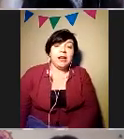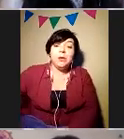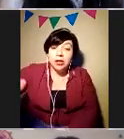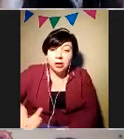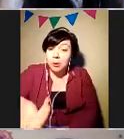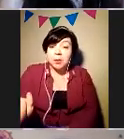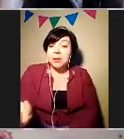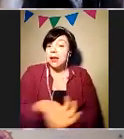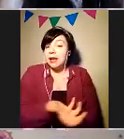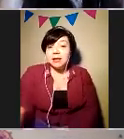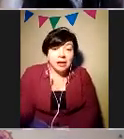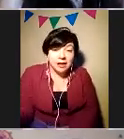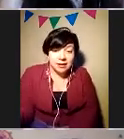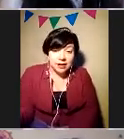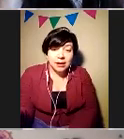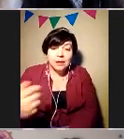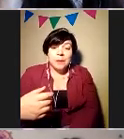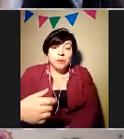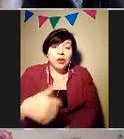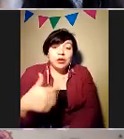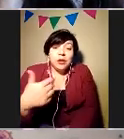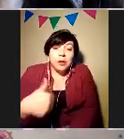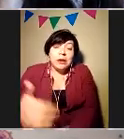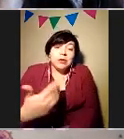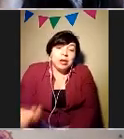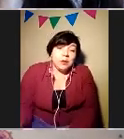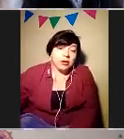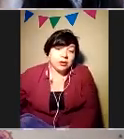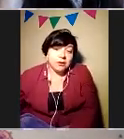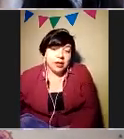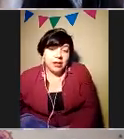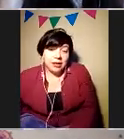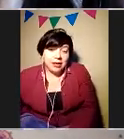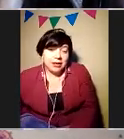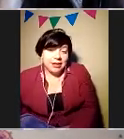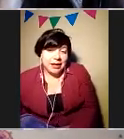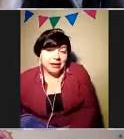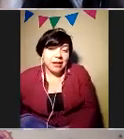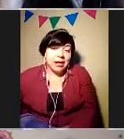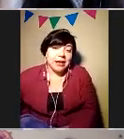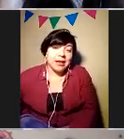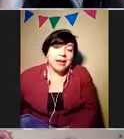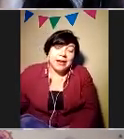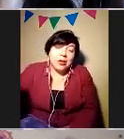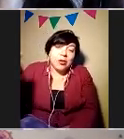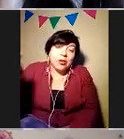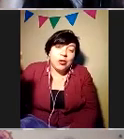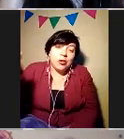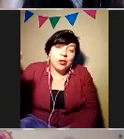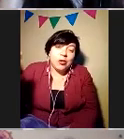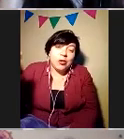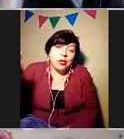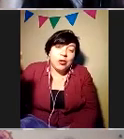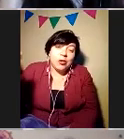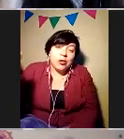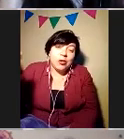con químicos, la elasticidad de las telas, todo esto tiene un impacto y tiene un costo, y el tema es que